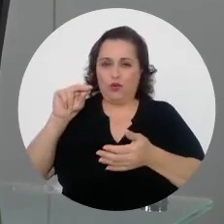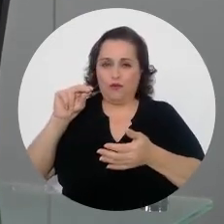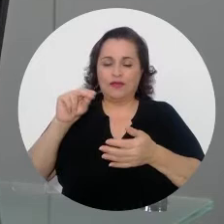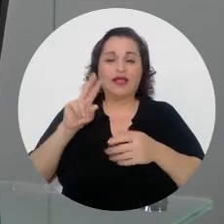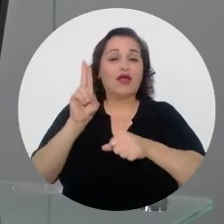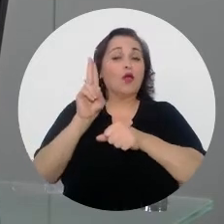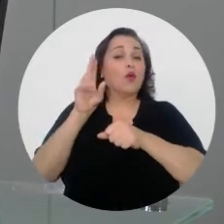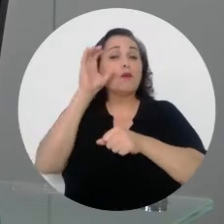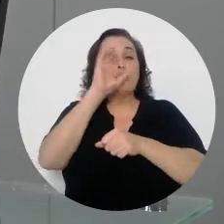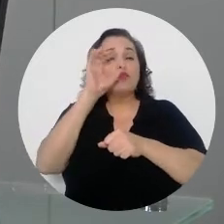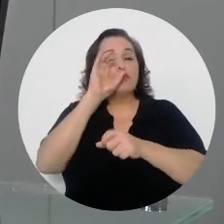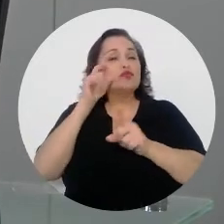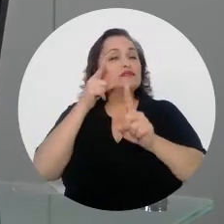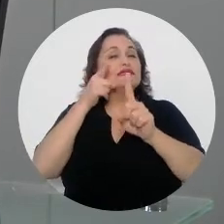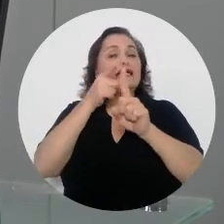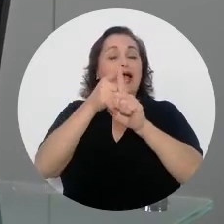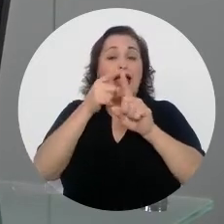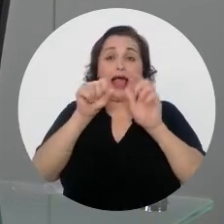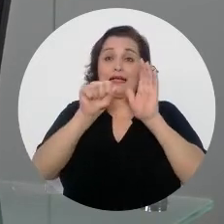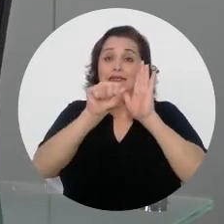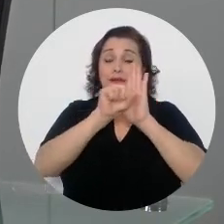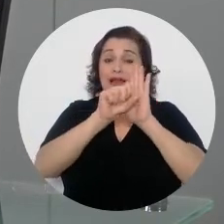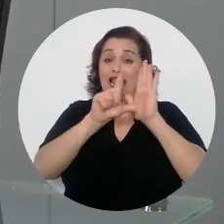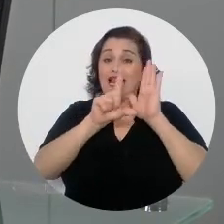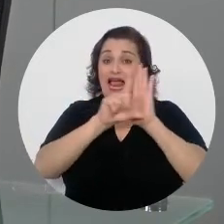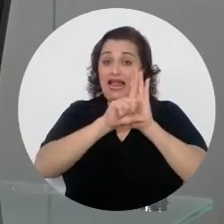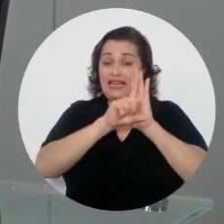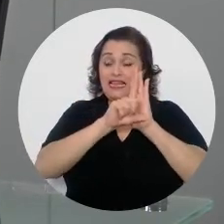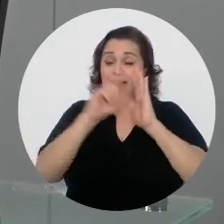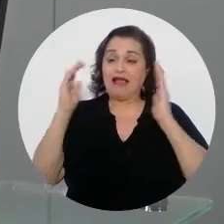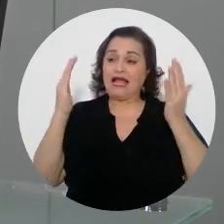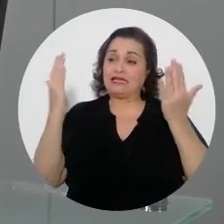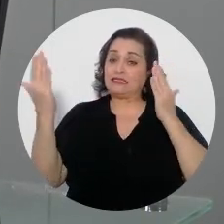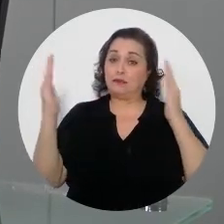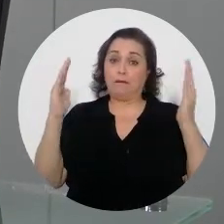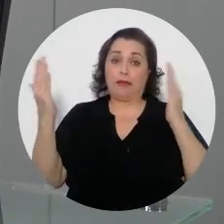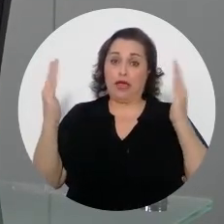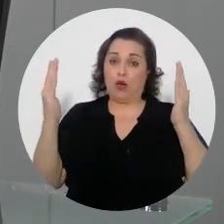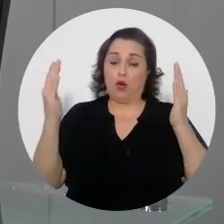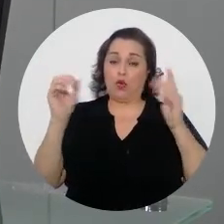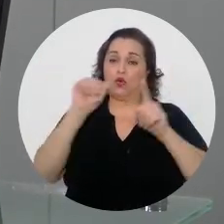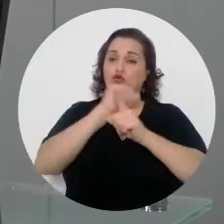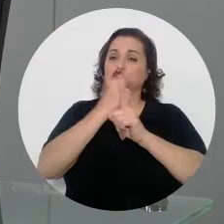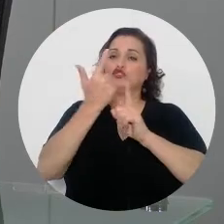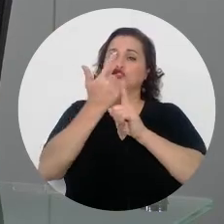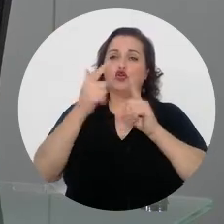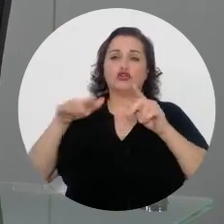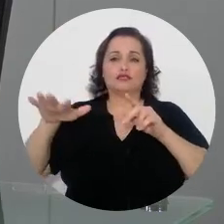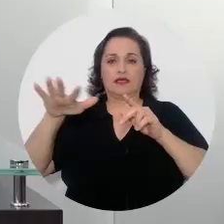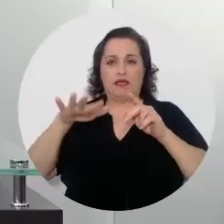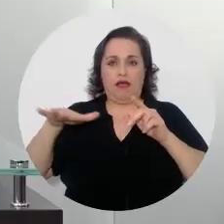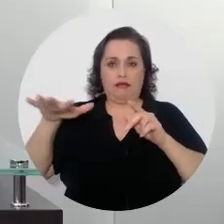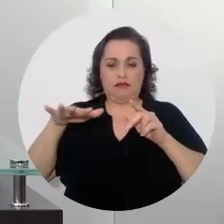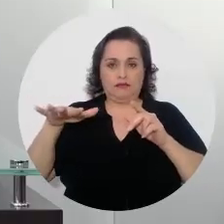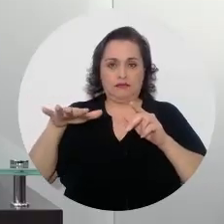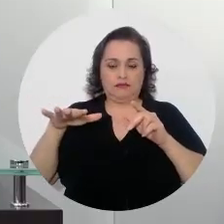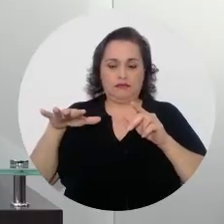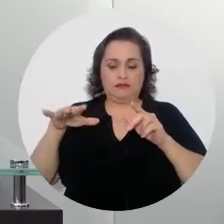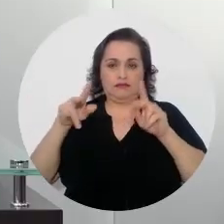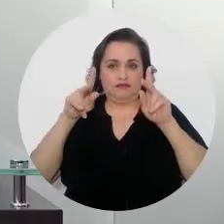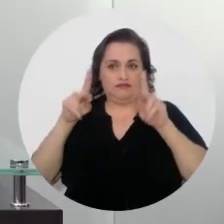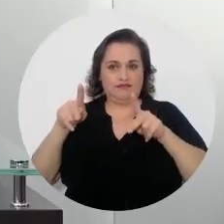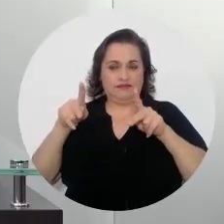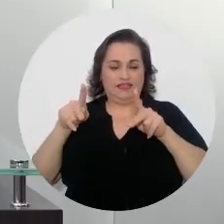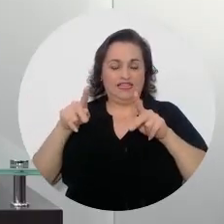que lo que se busca es que la Asamblea Legislativa sea un espejo de la sociedad. Es